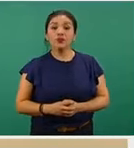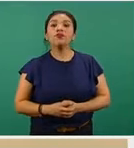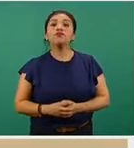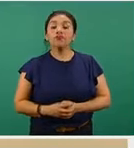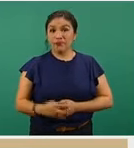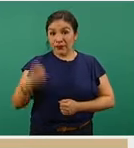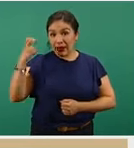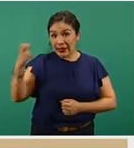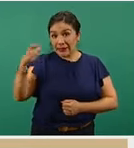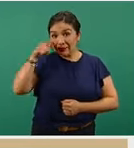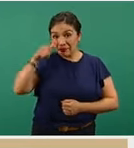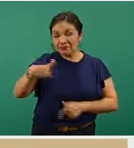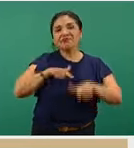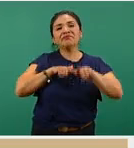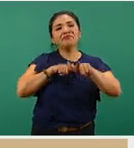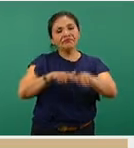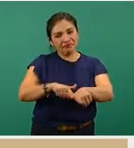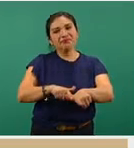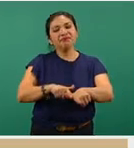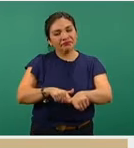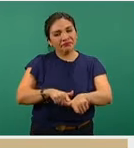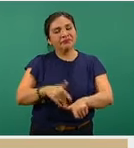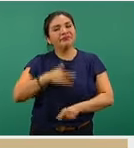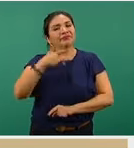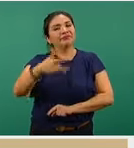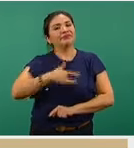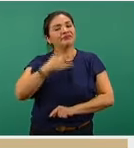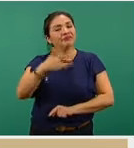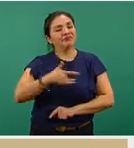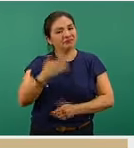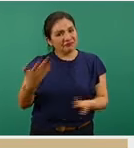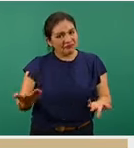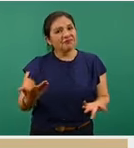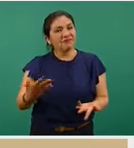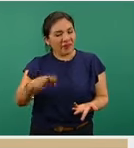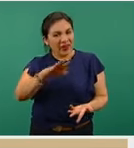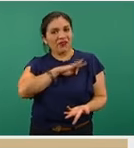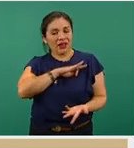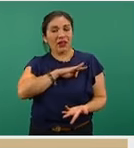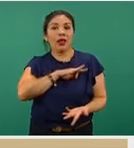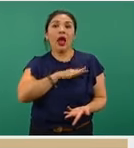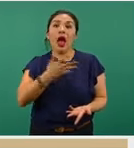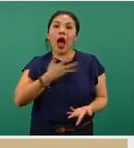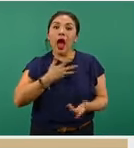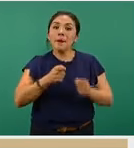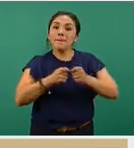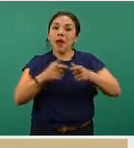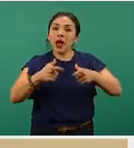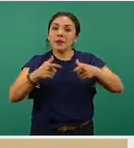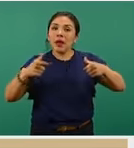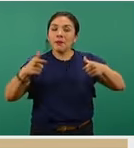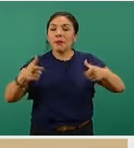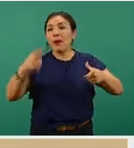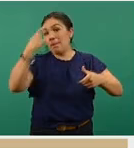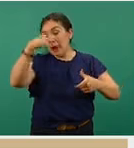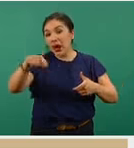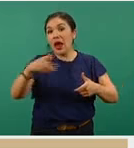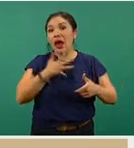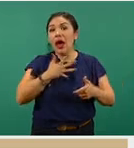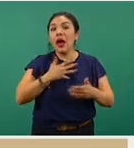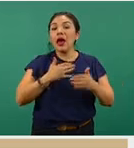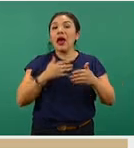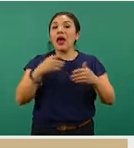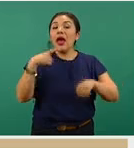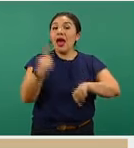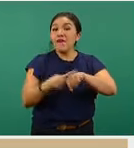El semáforo nos sigue dando esperanza en la medida en que va progresando la reducción de